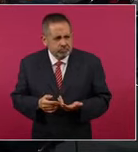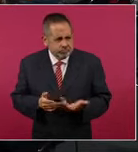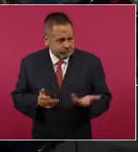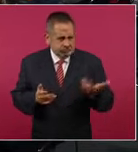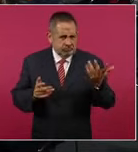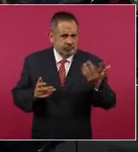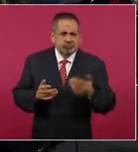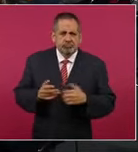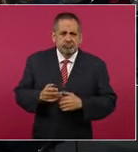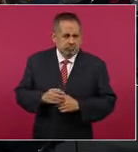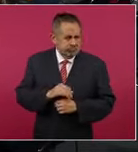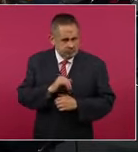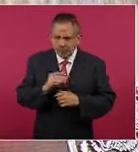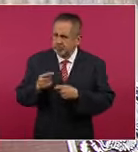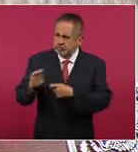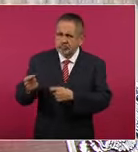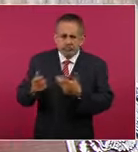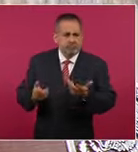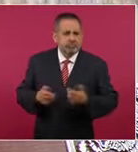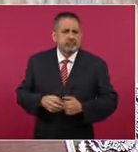Y dice,